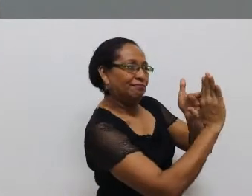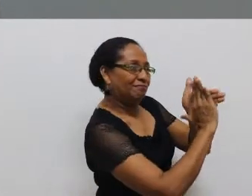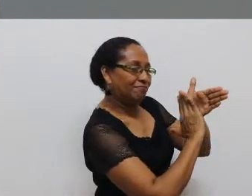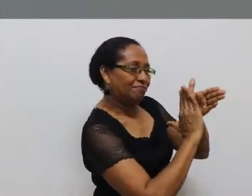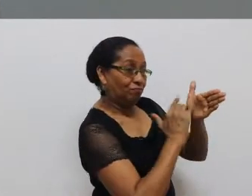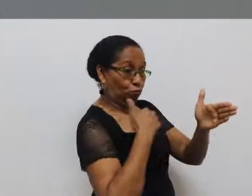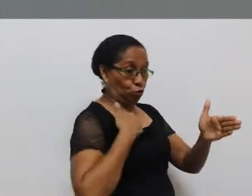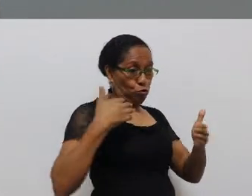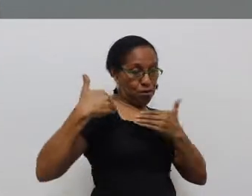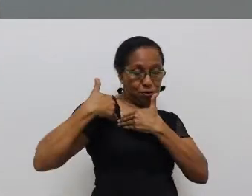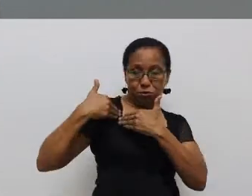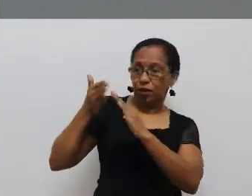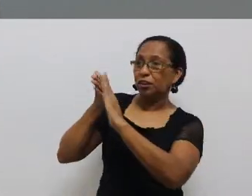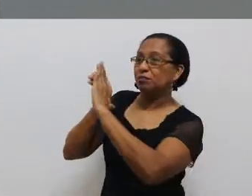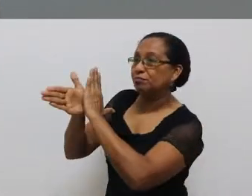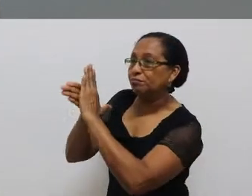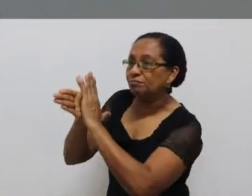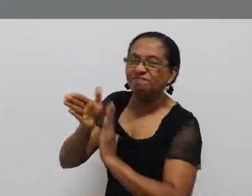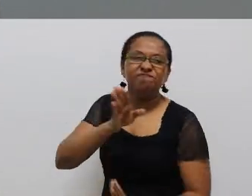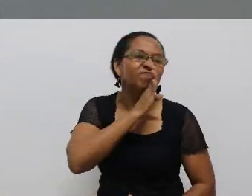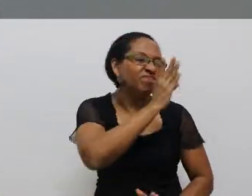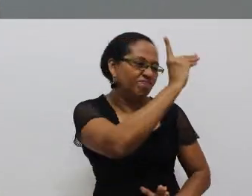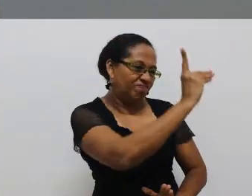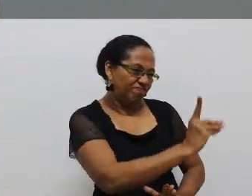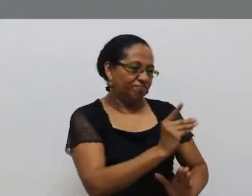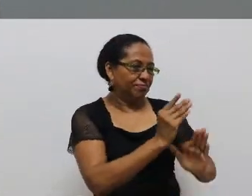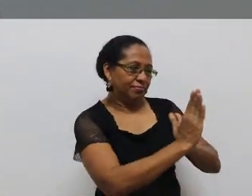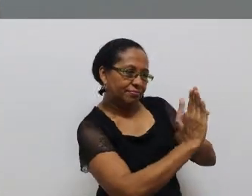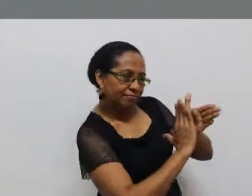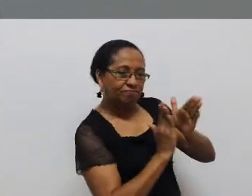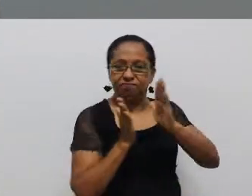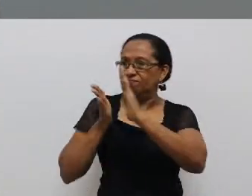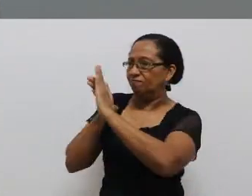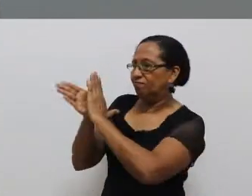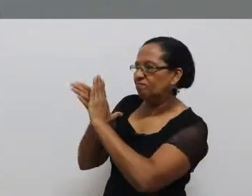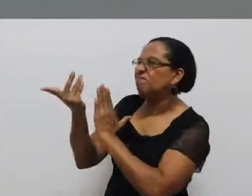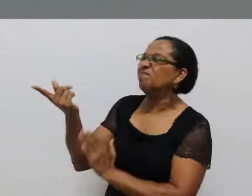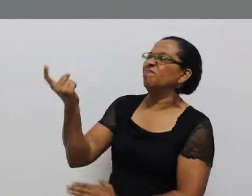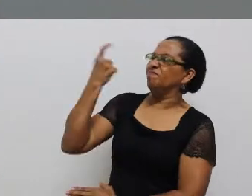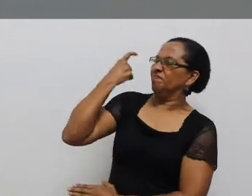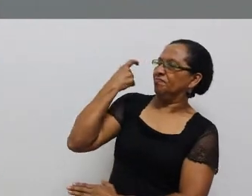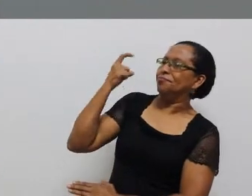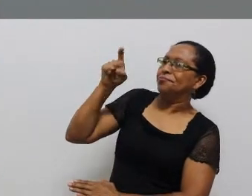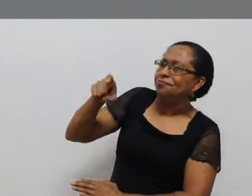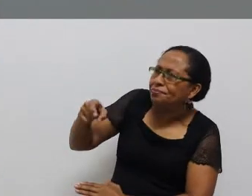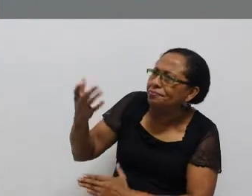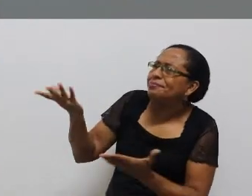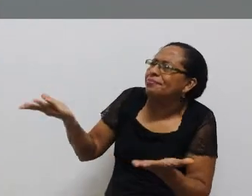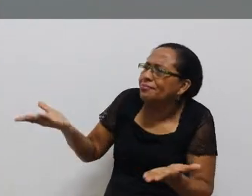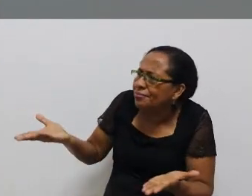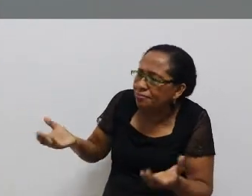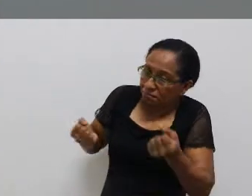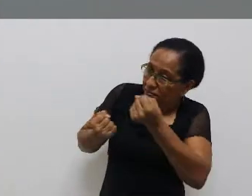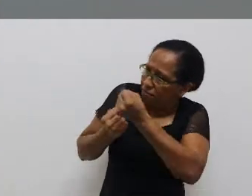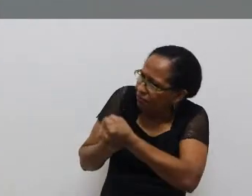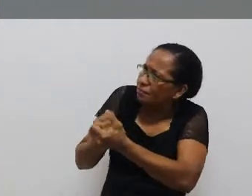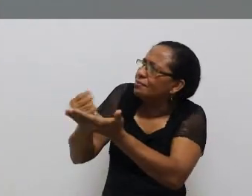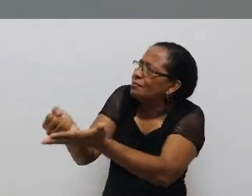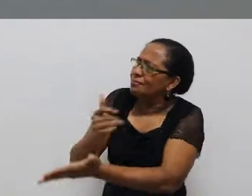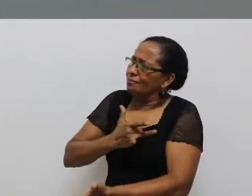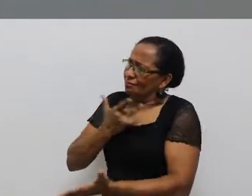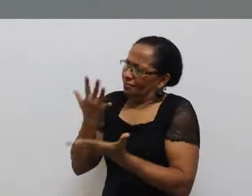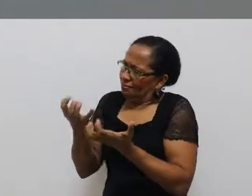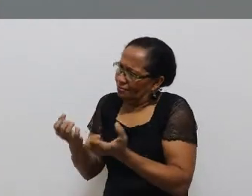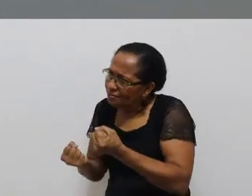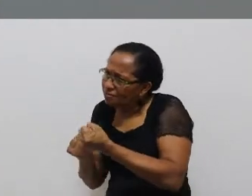ser ese canal de difusión para esas decisiones. Además, quiero saber ustedes qué necesitan, cuáles son sus